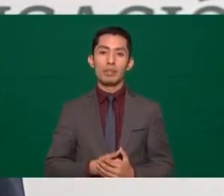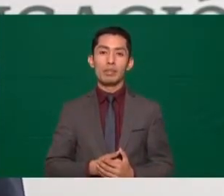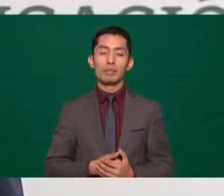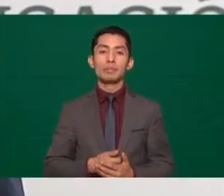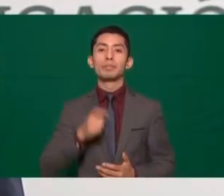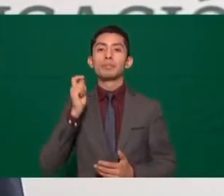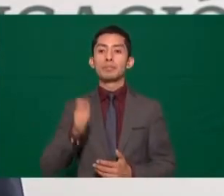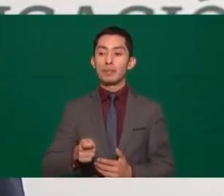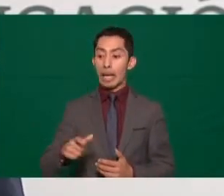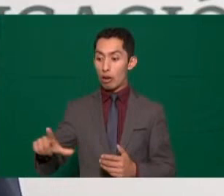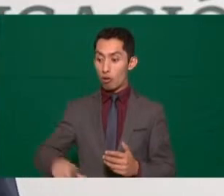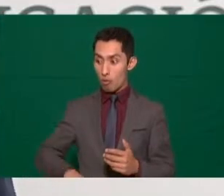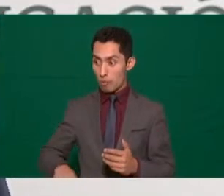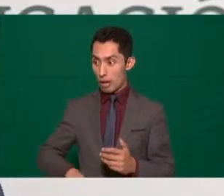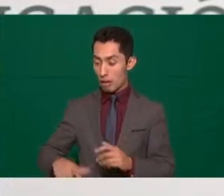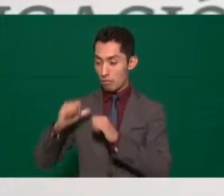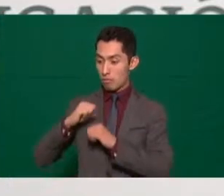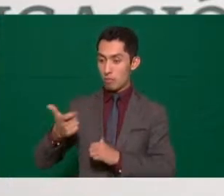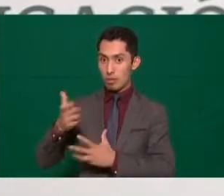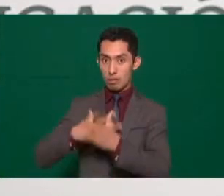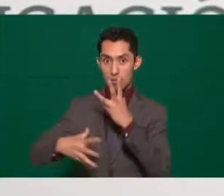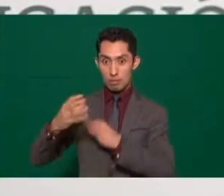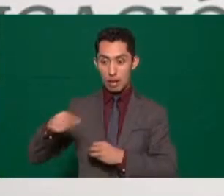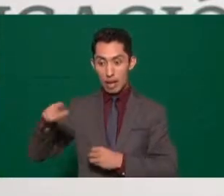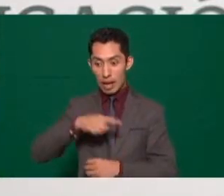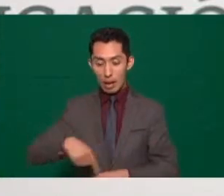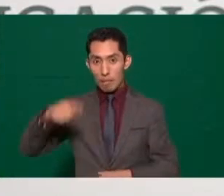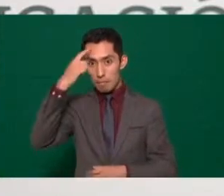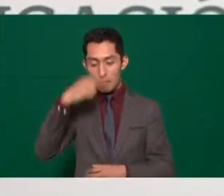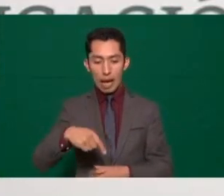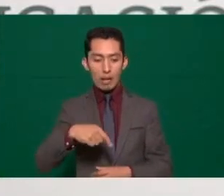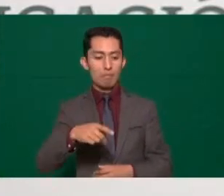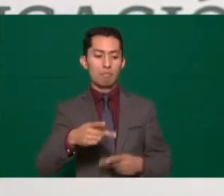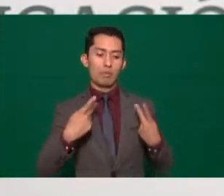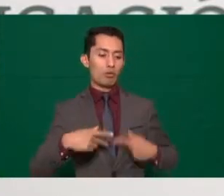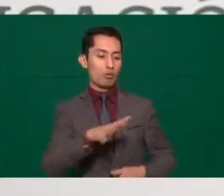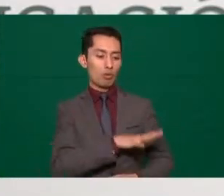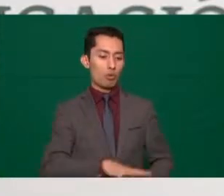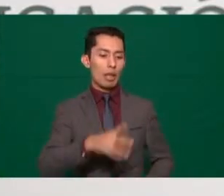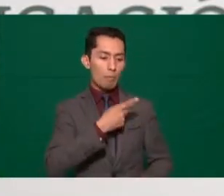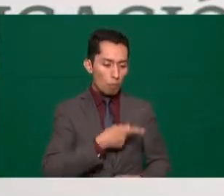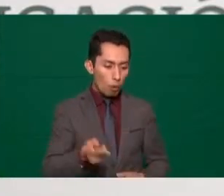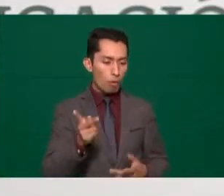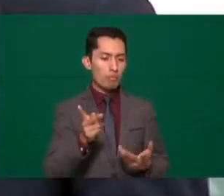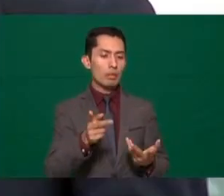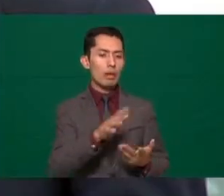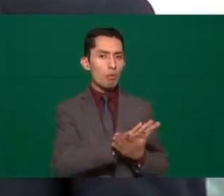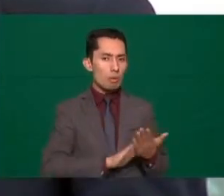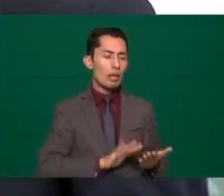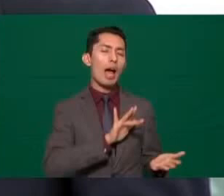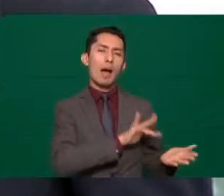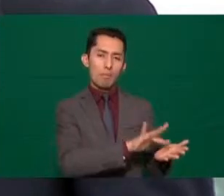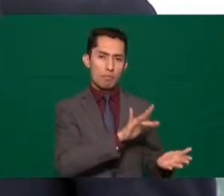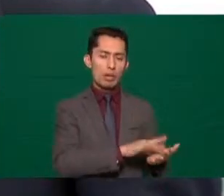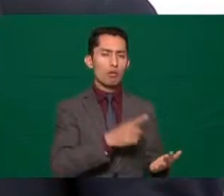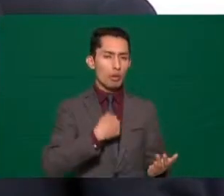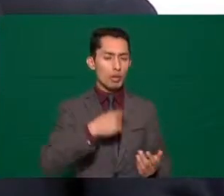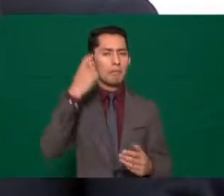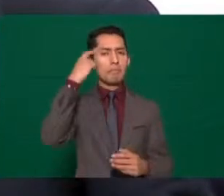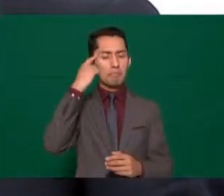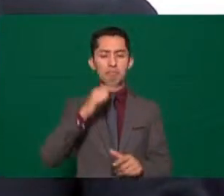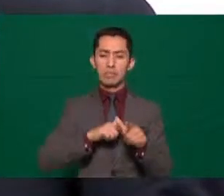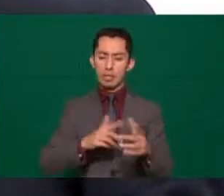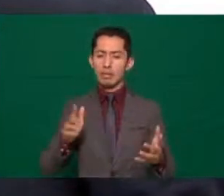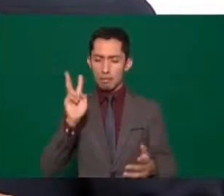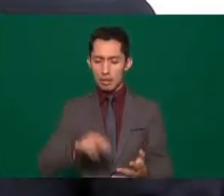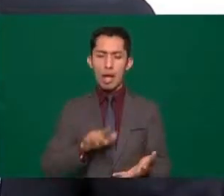gobierno del pueblo, para el pueblo y con el pueblo. Vamos a seguir apoyando en